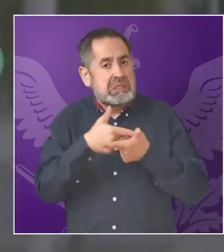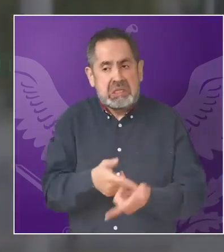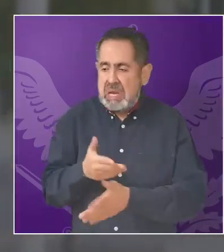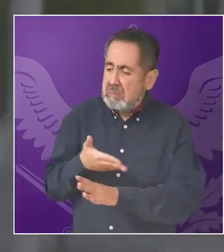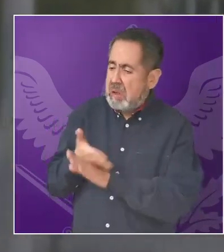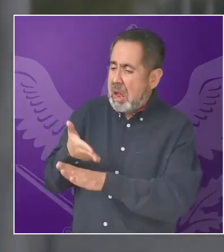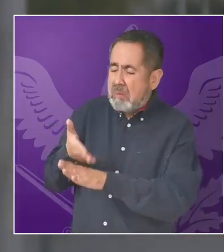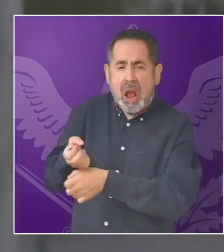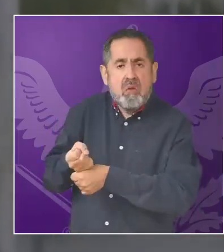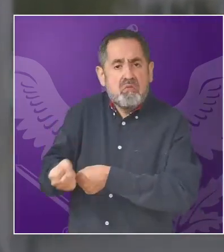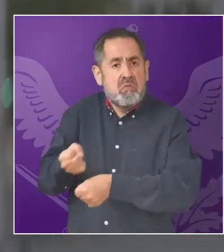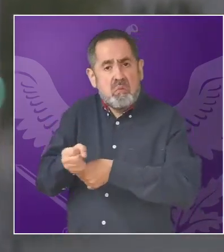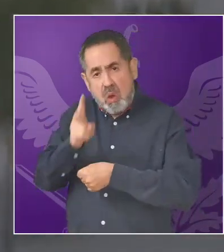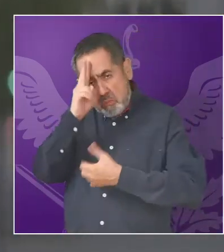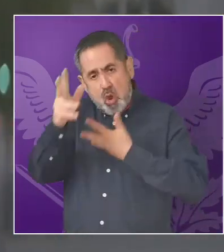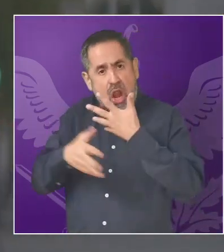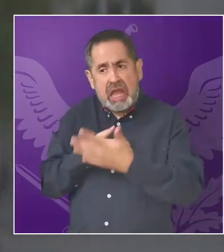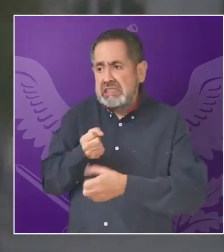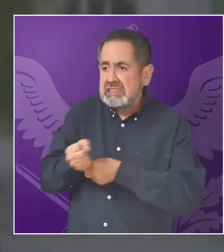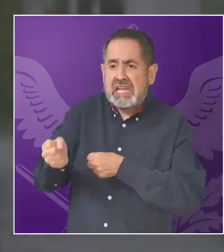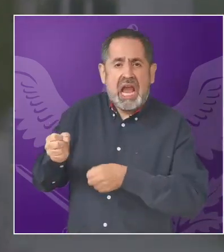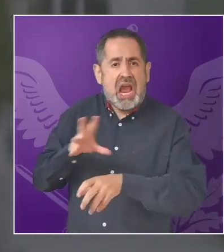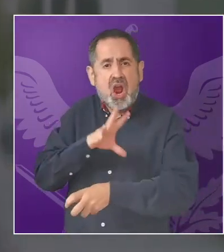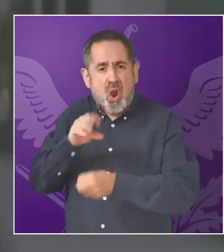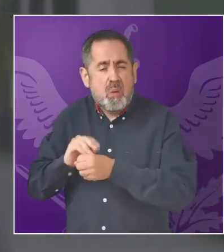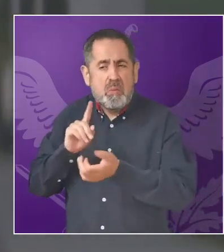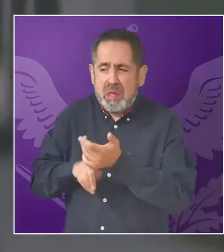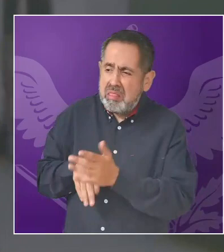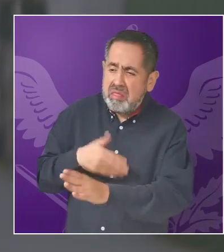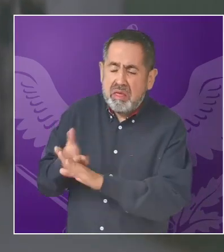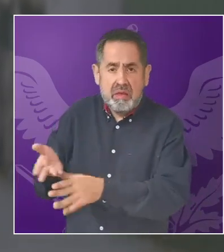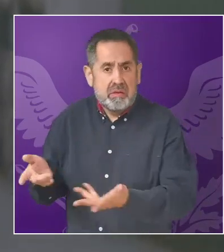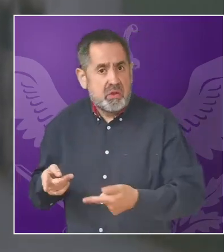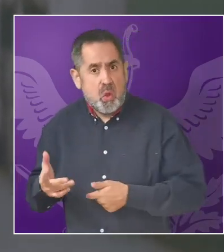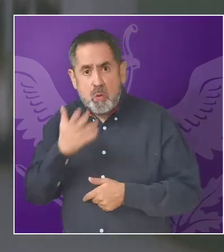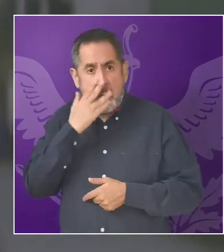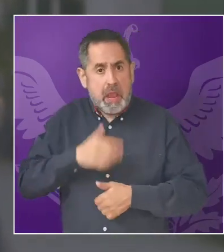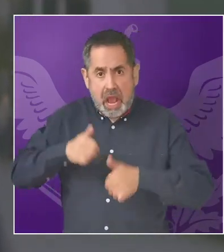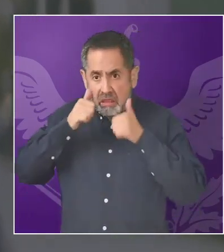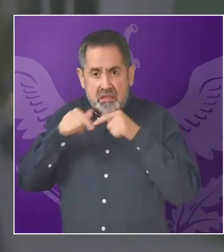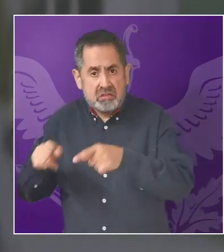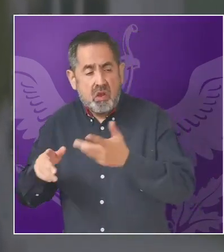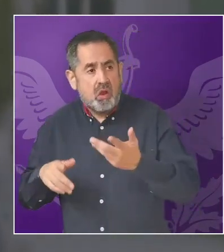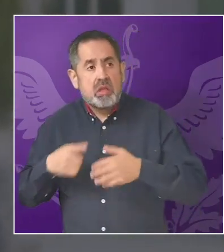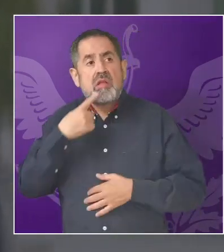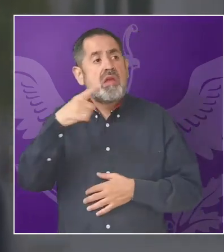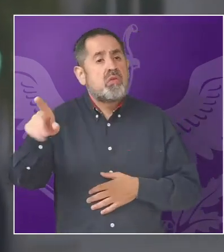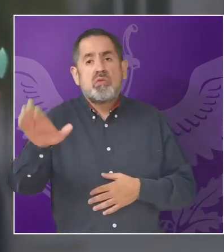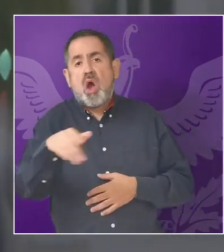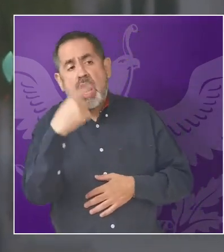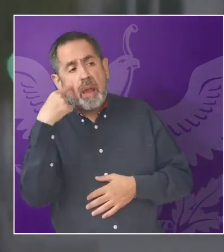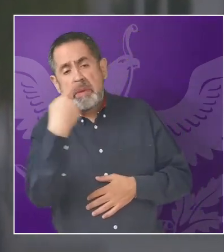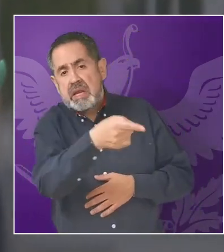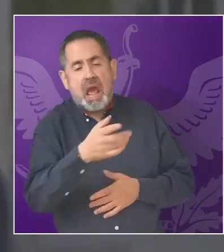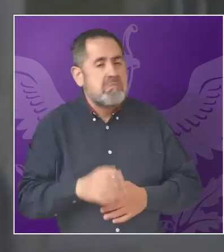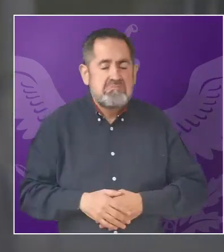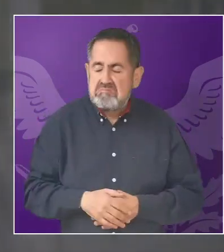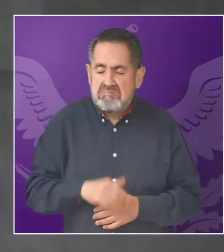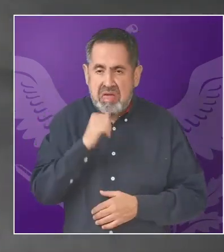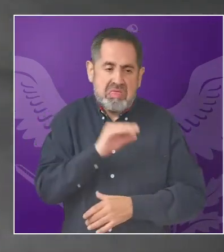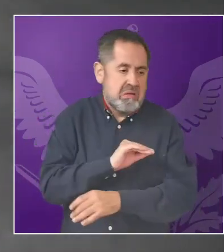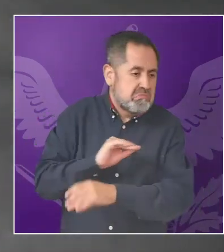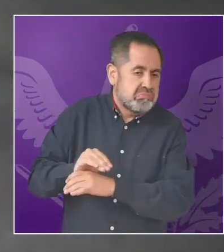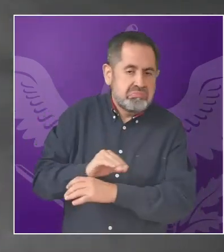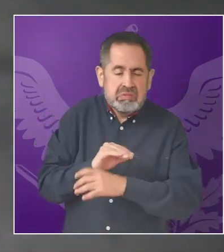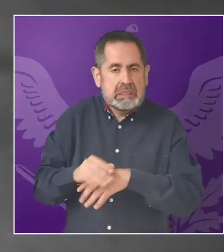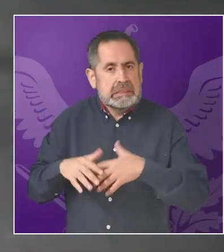violencia continúa profundizándose y perpetuándose. La falta de atención a las denuncias, a los temas que las